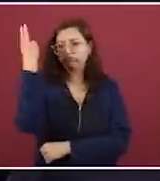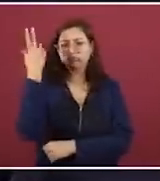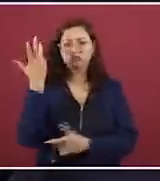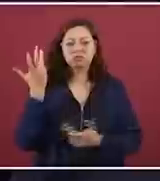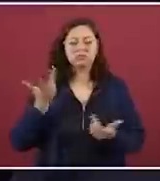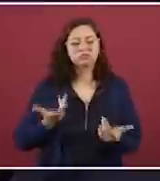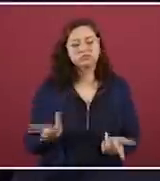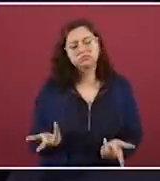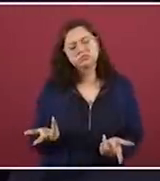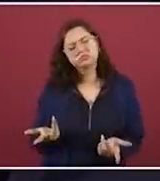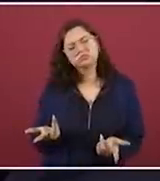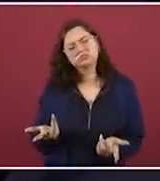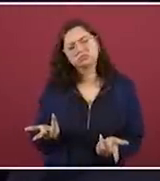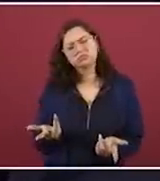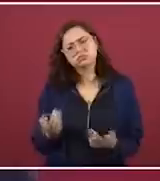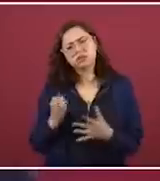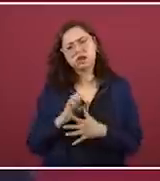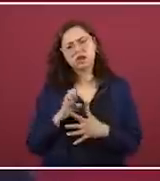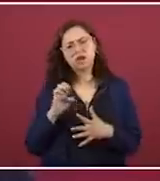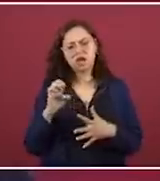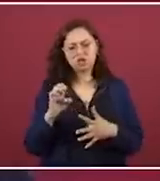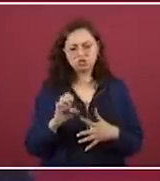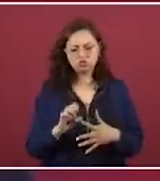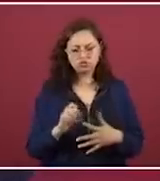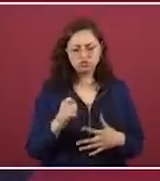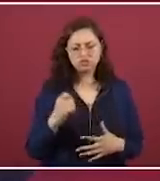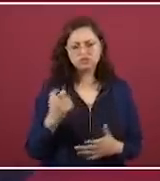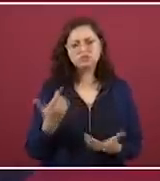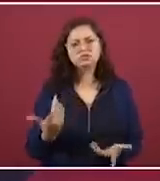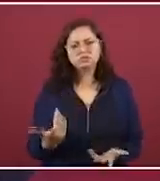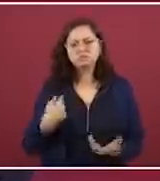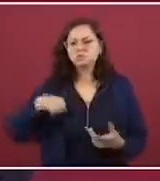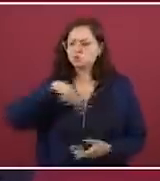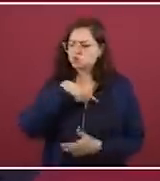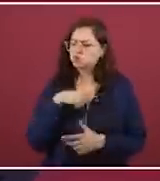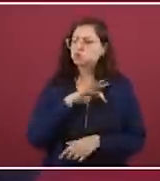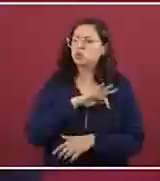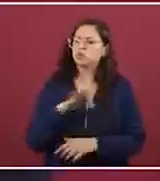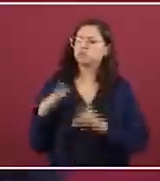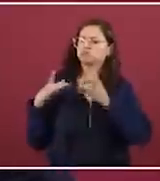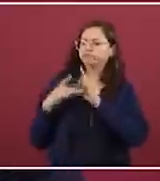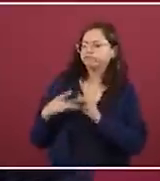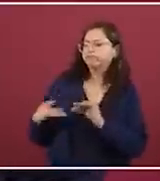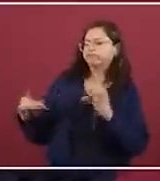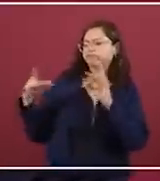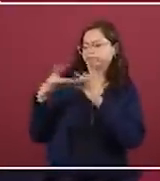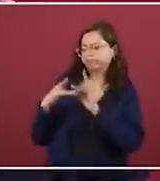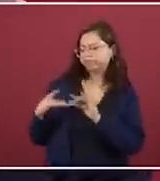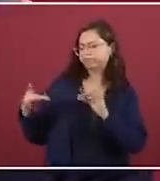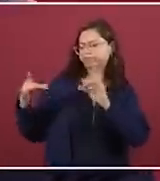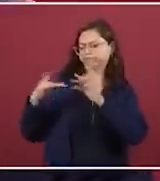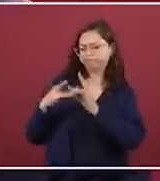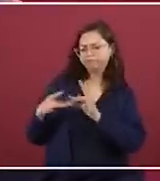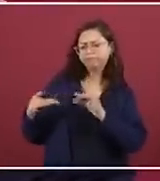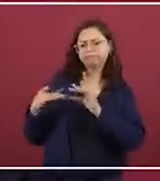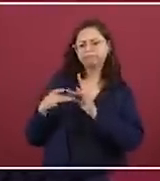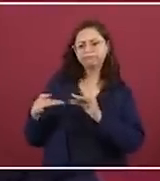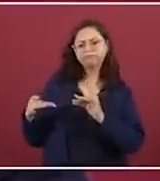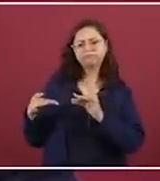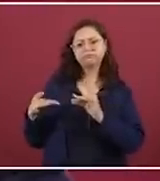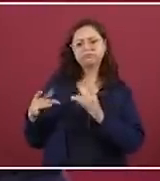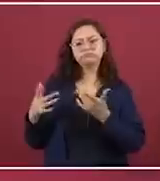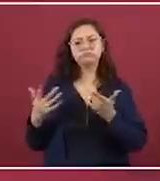De modo que aquí vamos a argumentar, porque no se trata